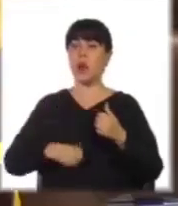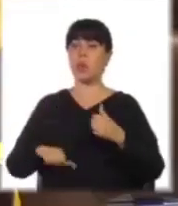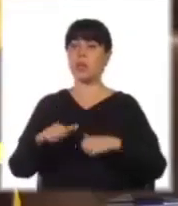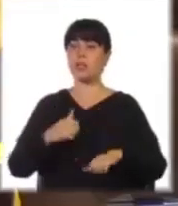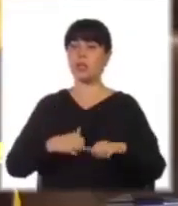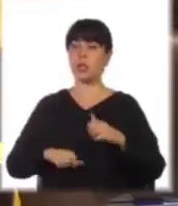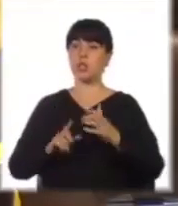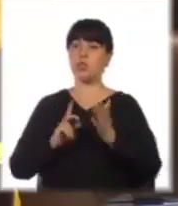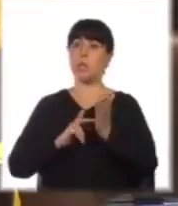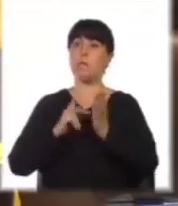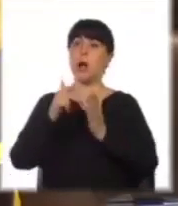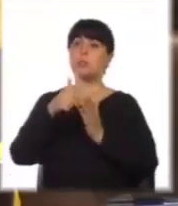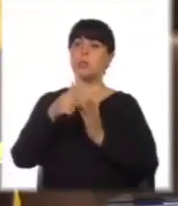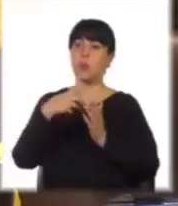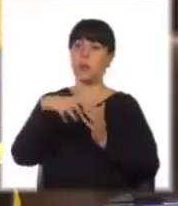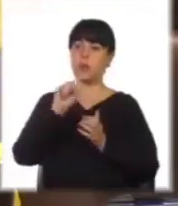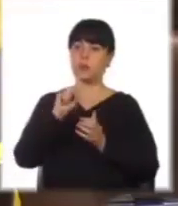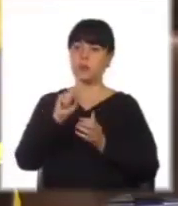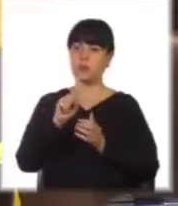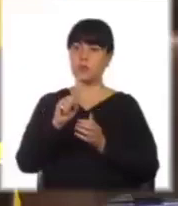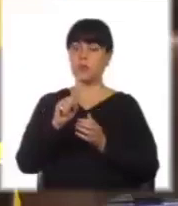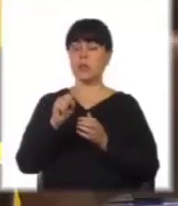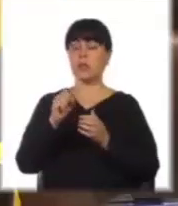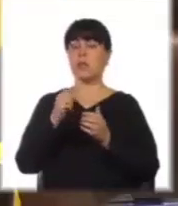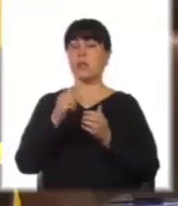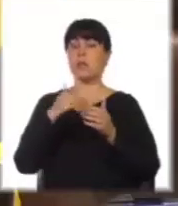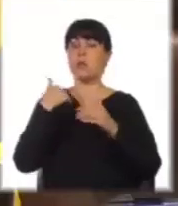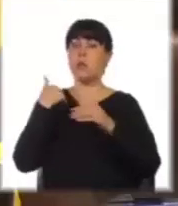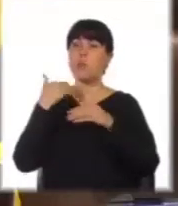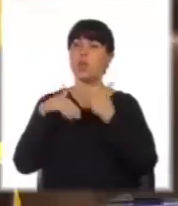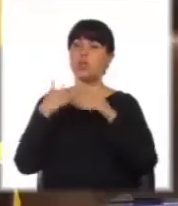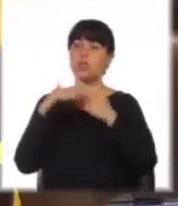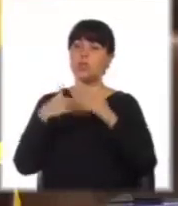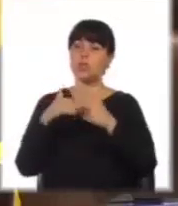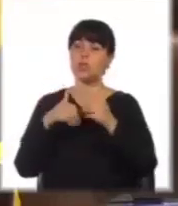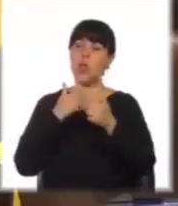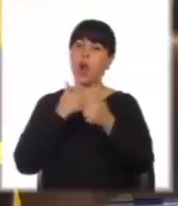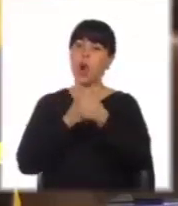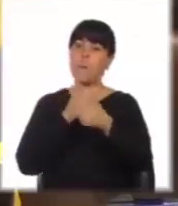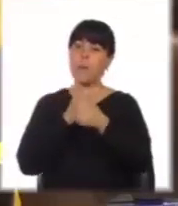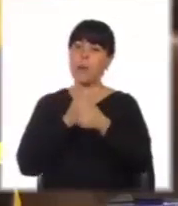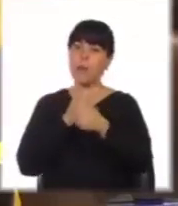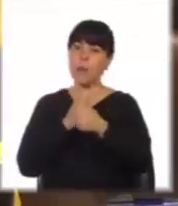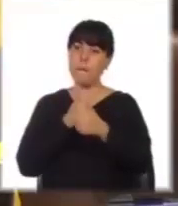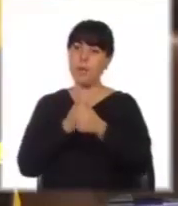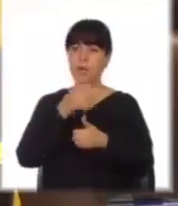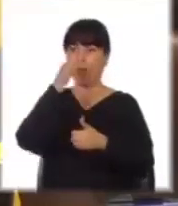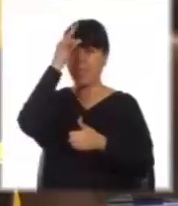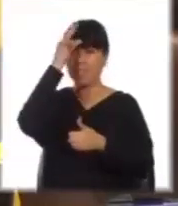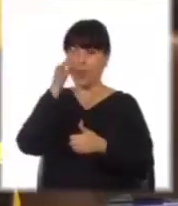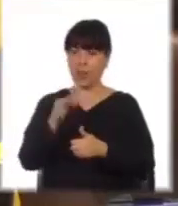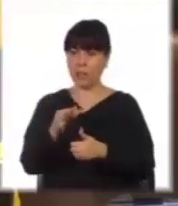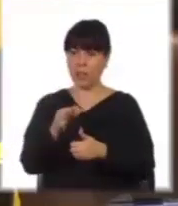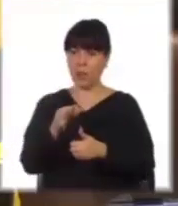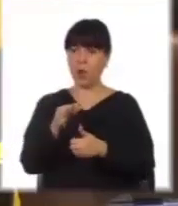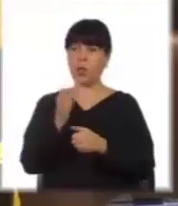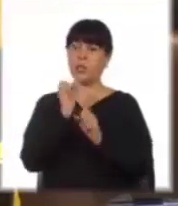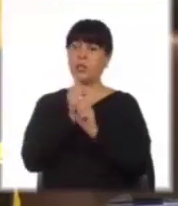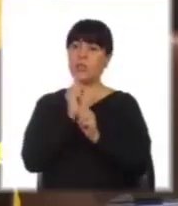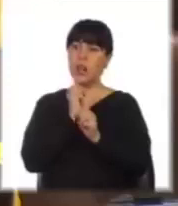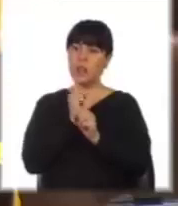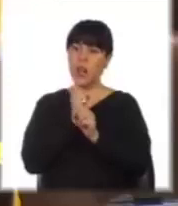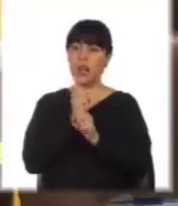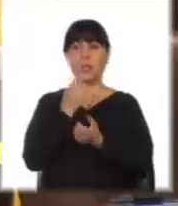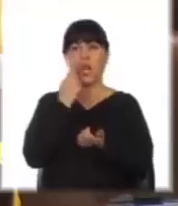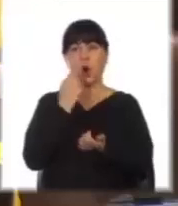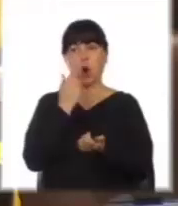es un paso más como parte de un proceso de acompañamiento de técnicos que trabajan y que